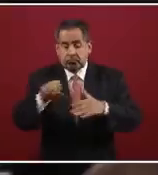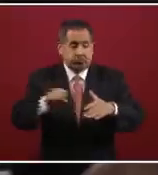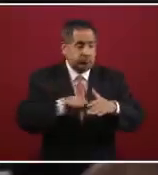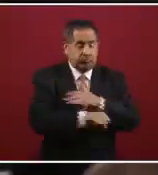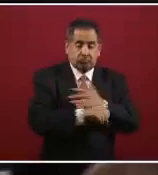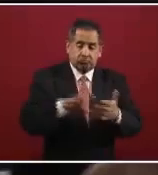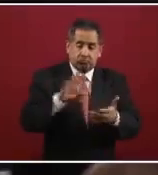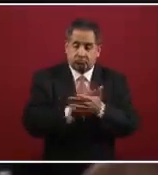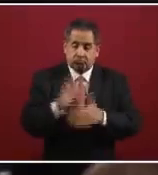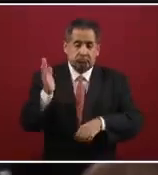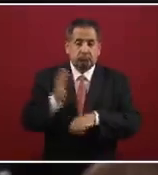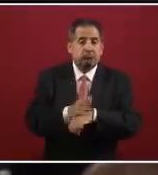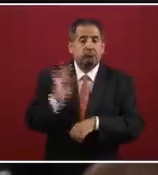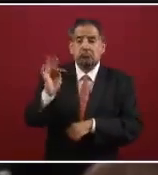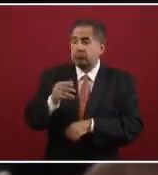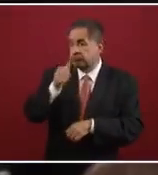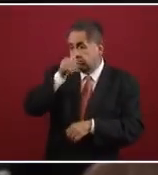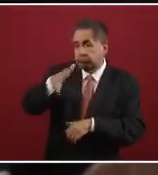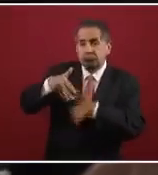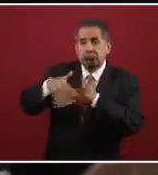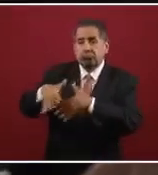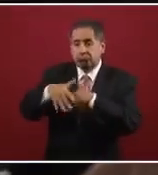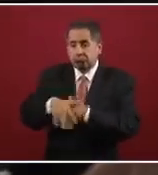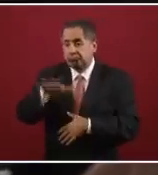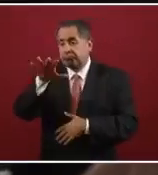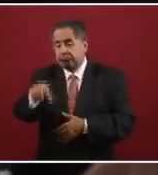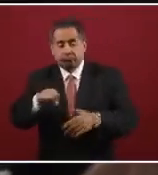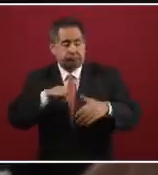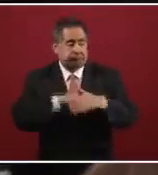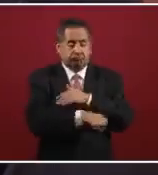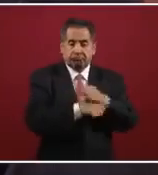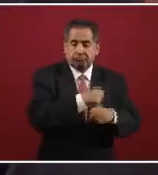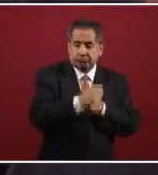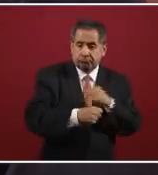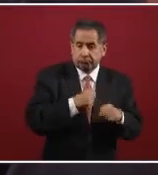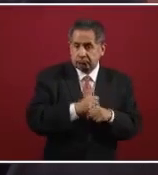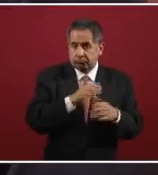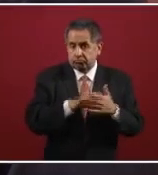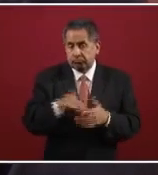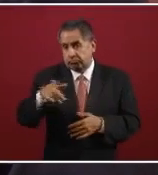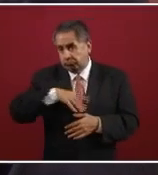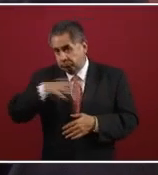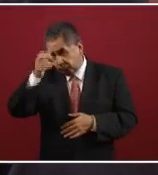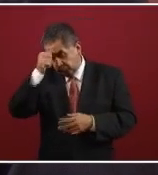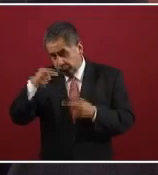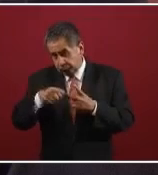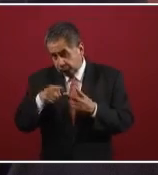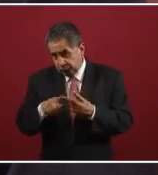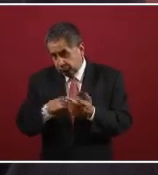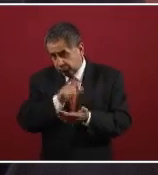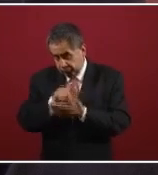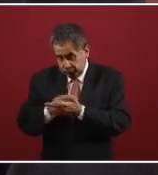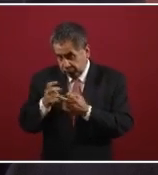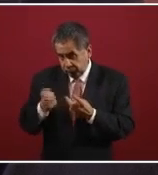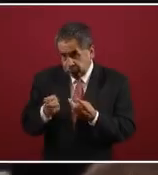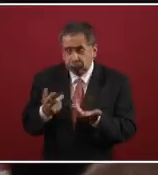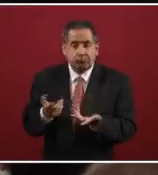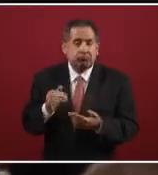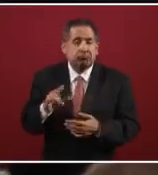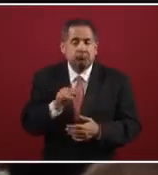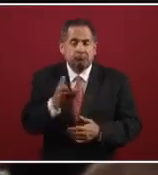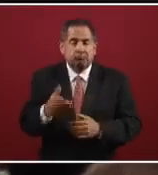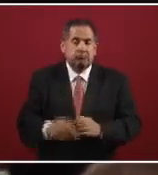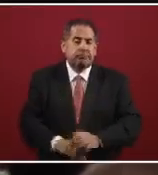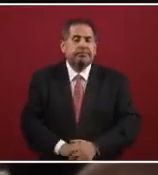a quienes realicen bloqueos y manifestaciones si usted estaría de acuerdo con una medida de este tipo que ha causado bastante